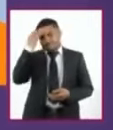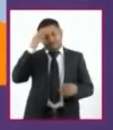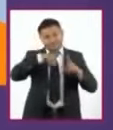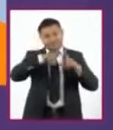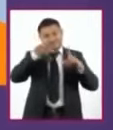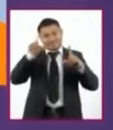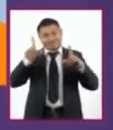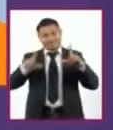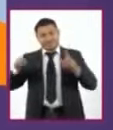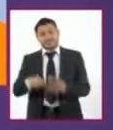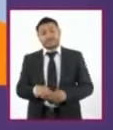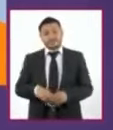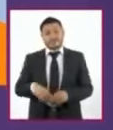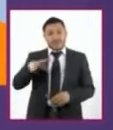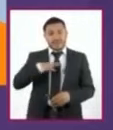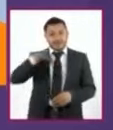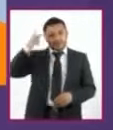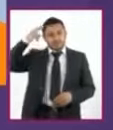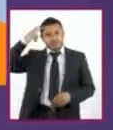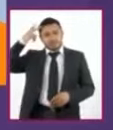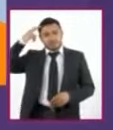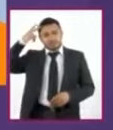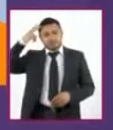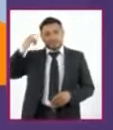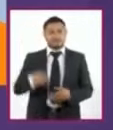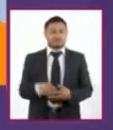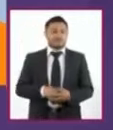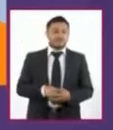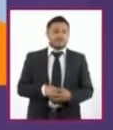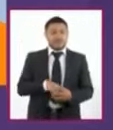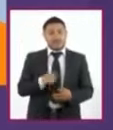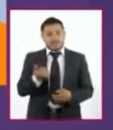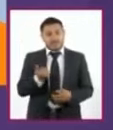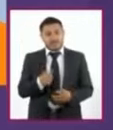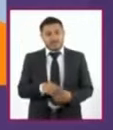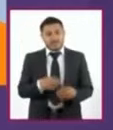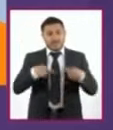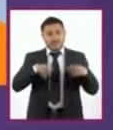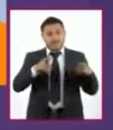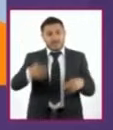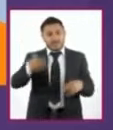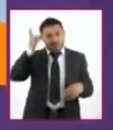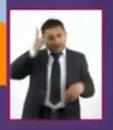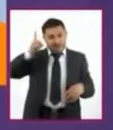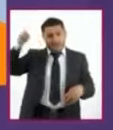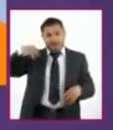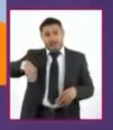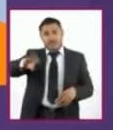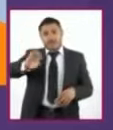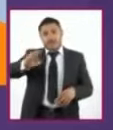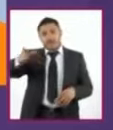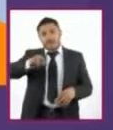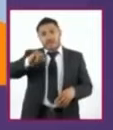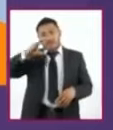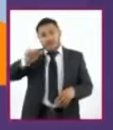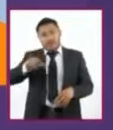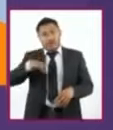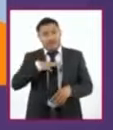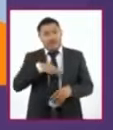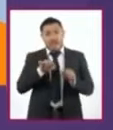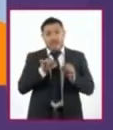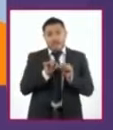México. Tenemos el Palacio de Bellas Artes y una representación de un dios mexica. Si trazamos una